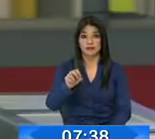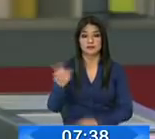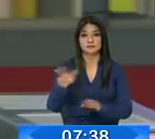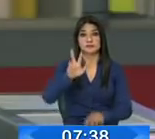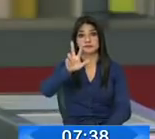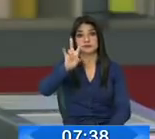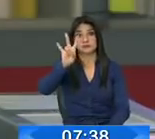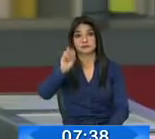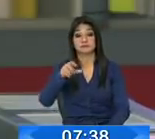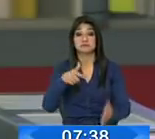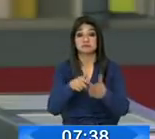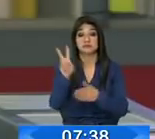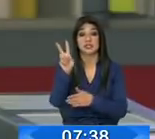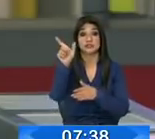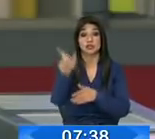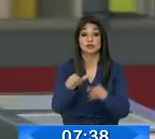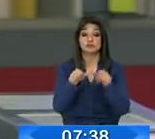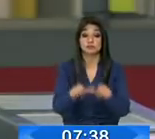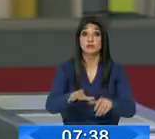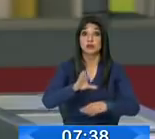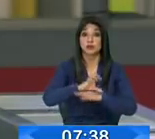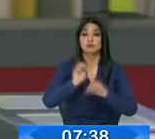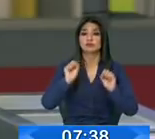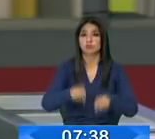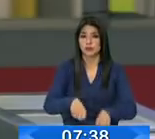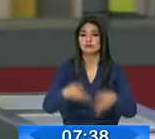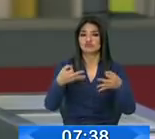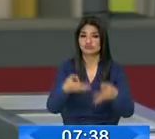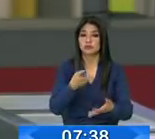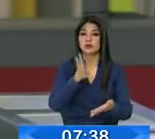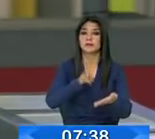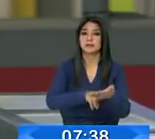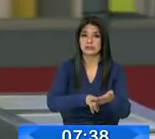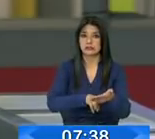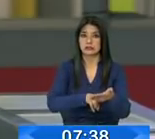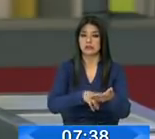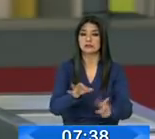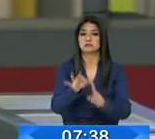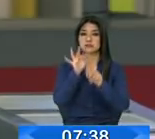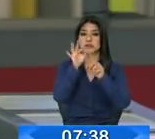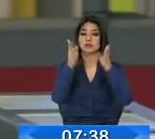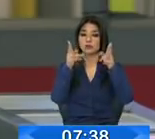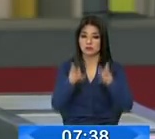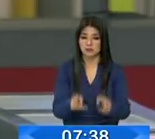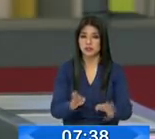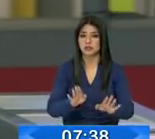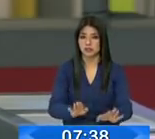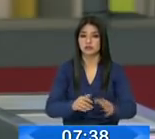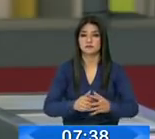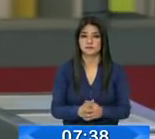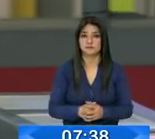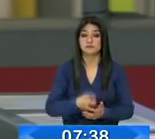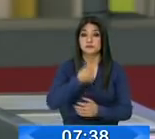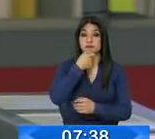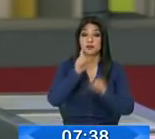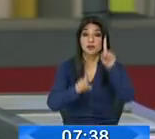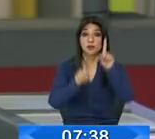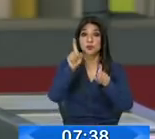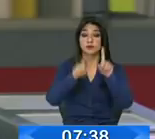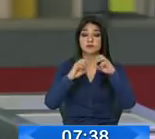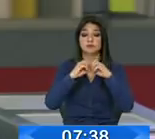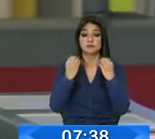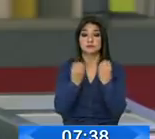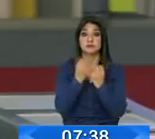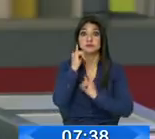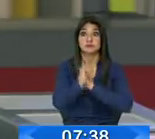370,000 venezolanos que residen en el país lograron obtener la visa de excepción por razones humanitarias. Según una encuesta realizada por la Organización